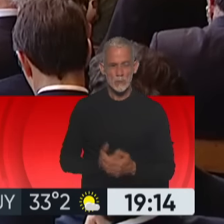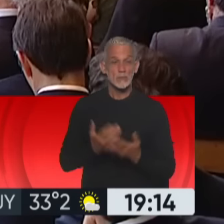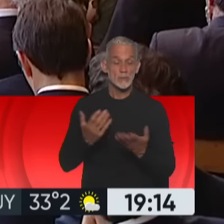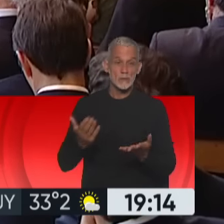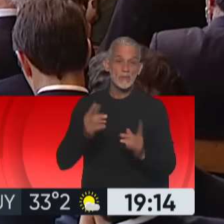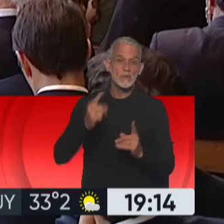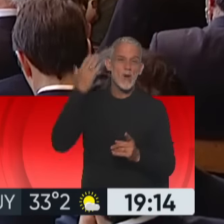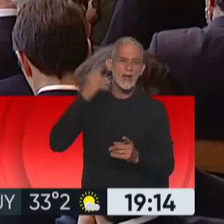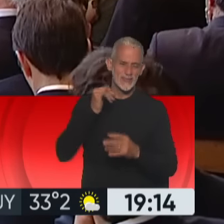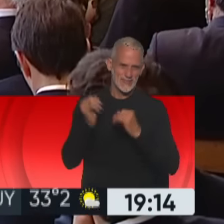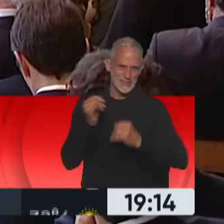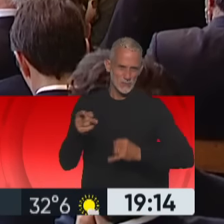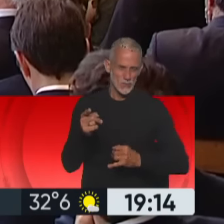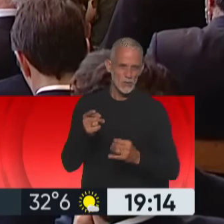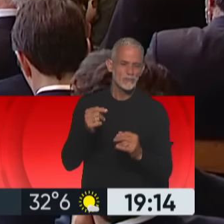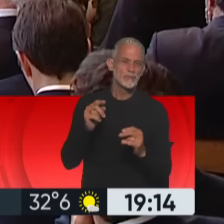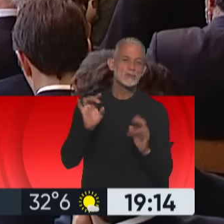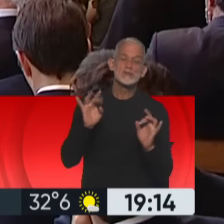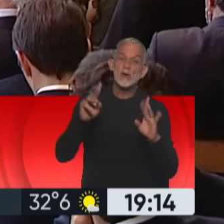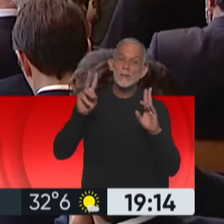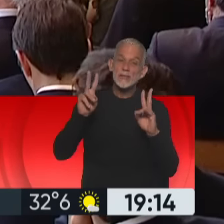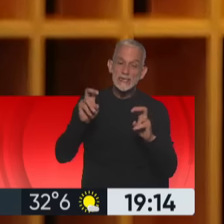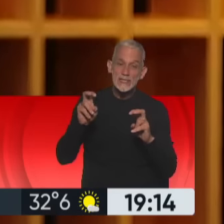como decía antes, no solo es la cuestión